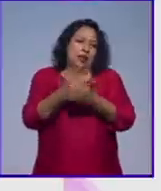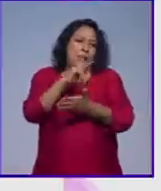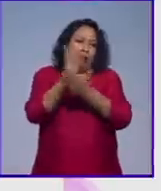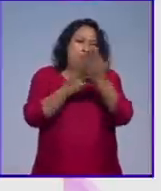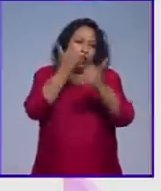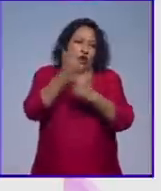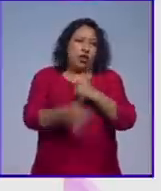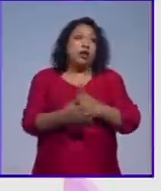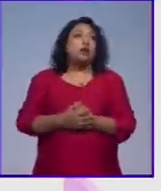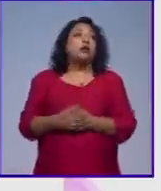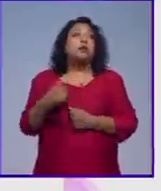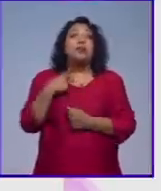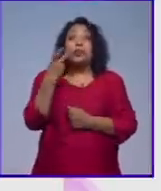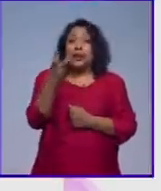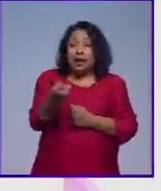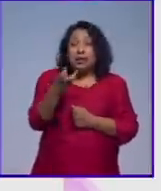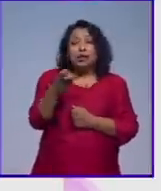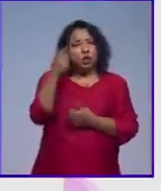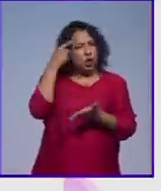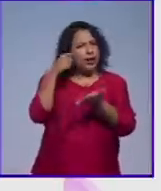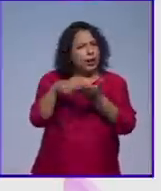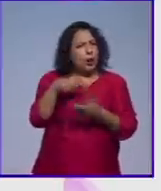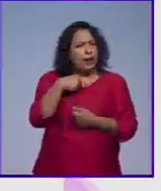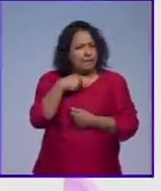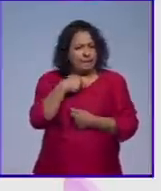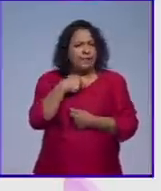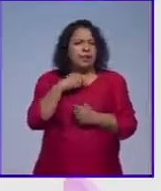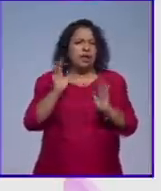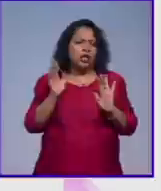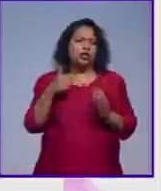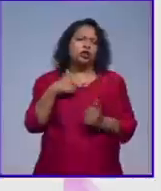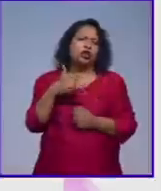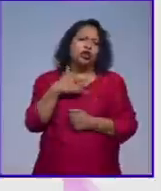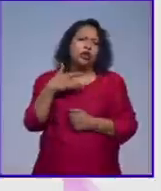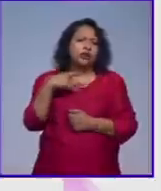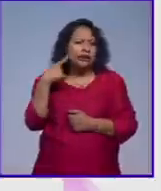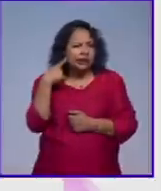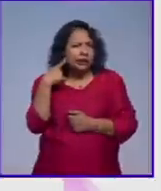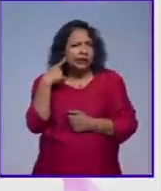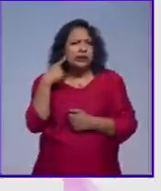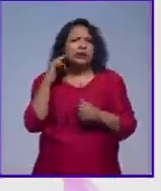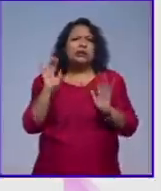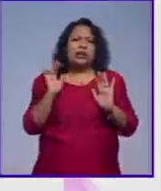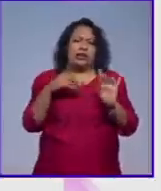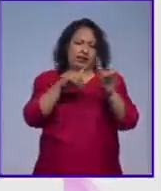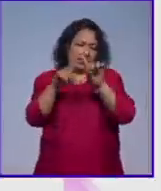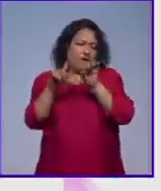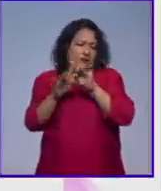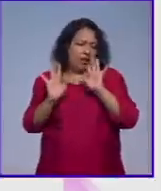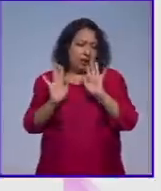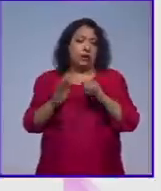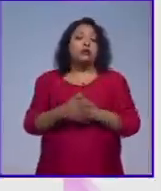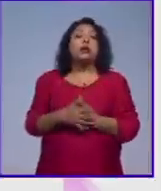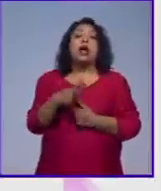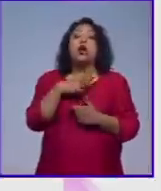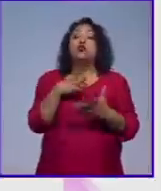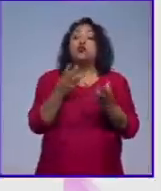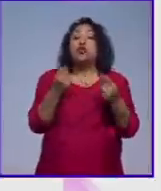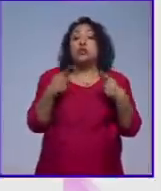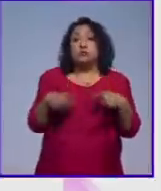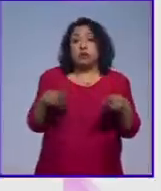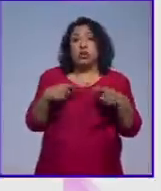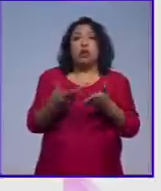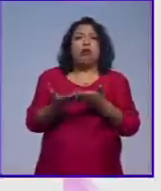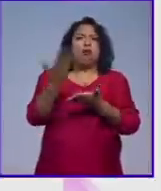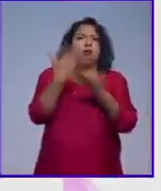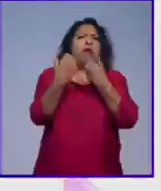proyectos que vienen de cine. Y esto creo, a mí me suena mucho la cabeza, me resuena de diferentes maneras, aunque hay muchas personas que